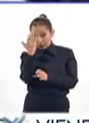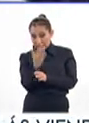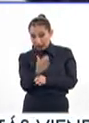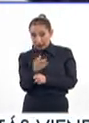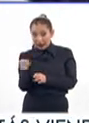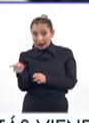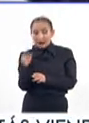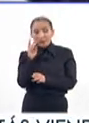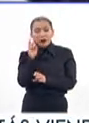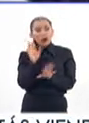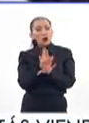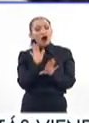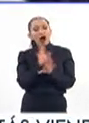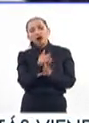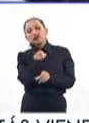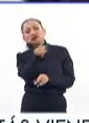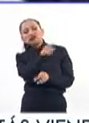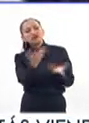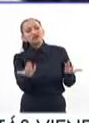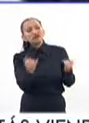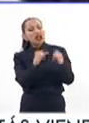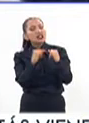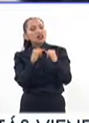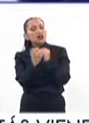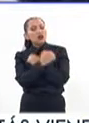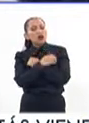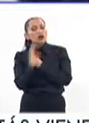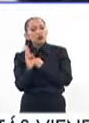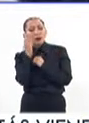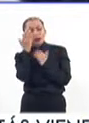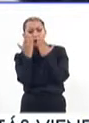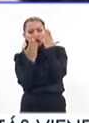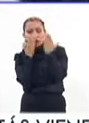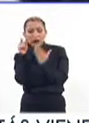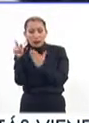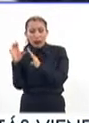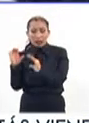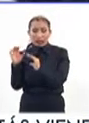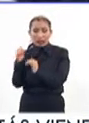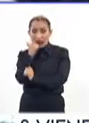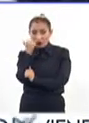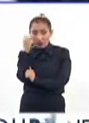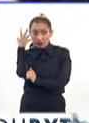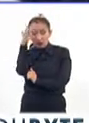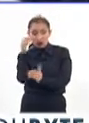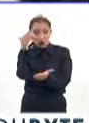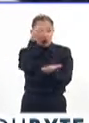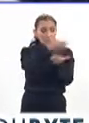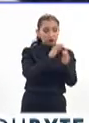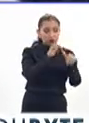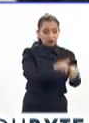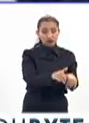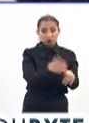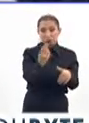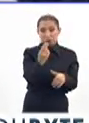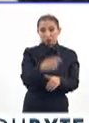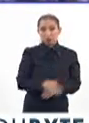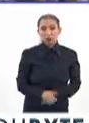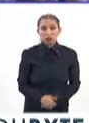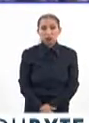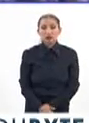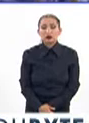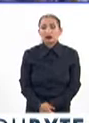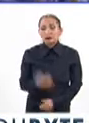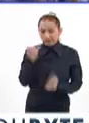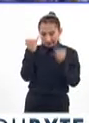por otra parte ver qué oferta tienen las instituciones de educación superior para preparar a los estudiantes para que tengan los conocimientos necesarios.